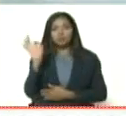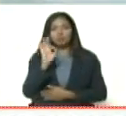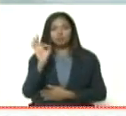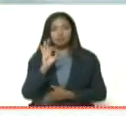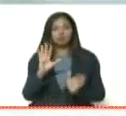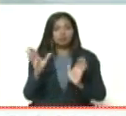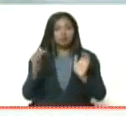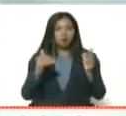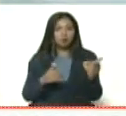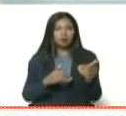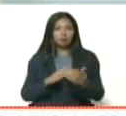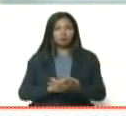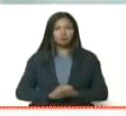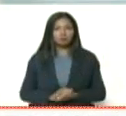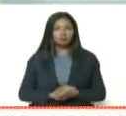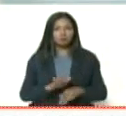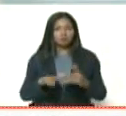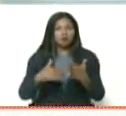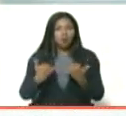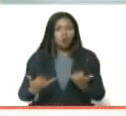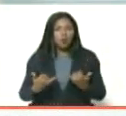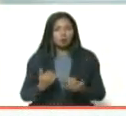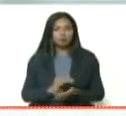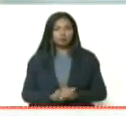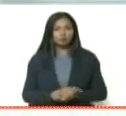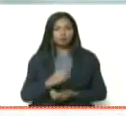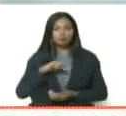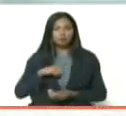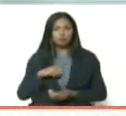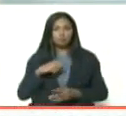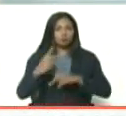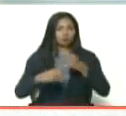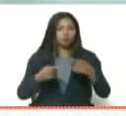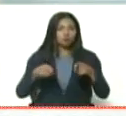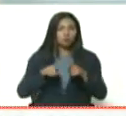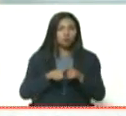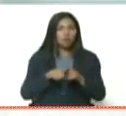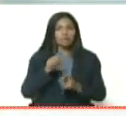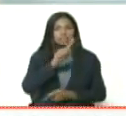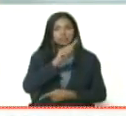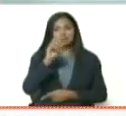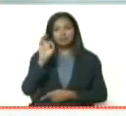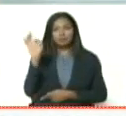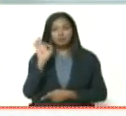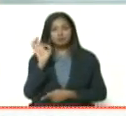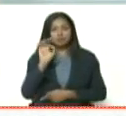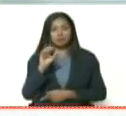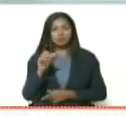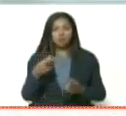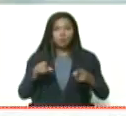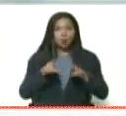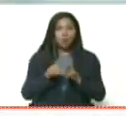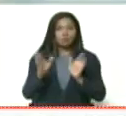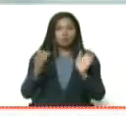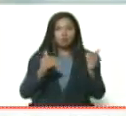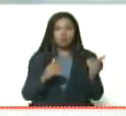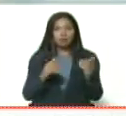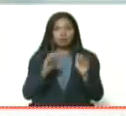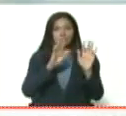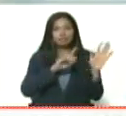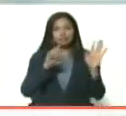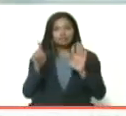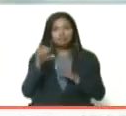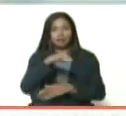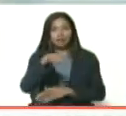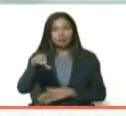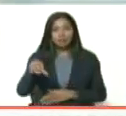CLAP. Y ahora vamos a producir el 100% de los CLAP en 16